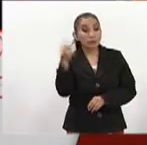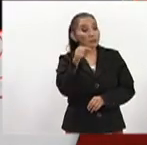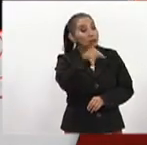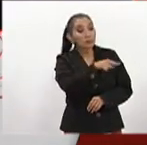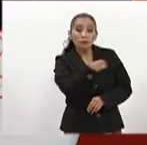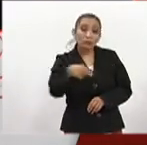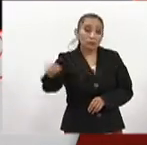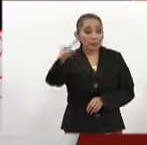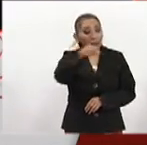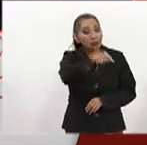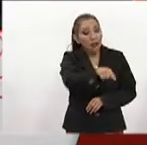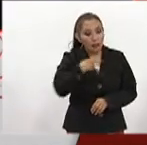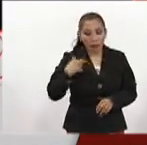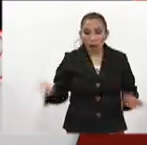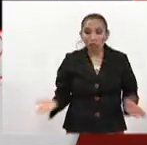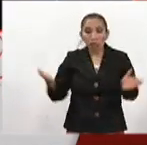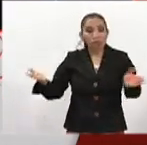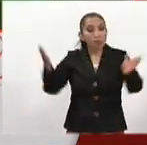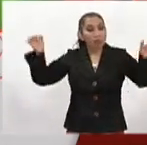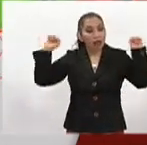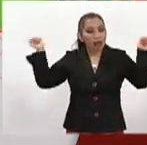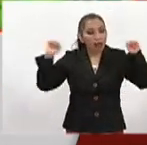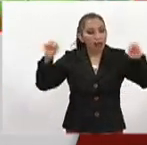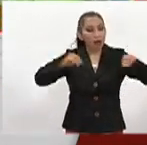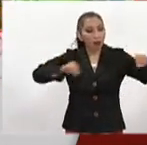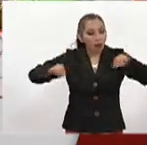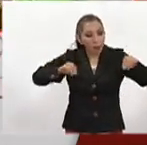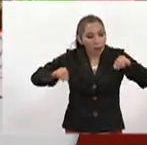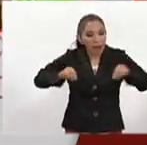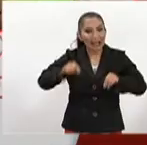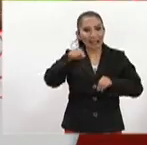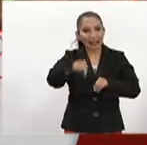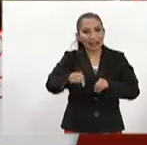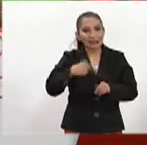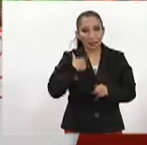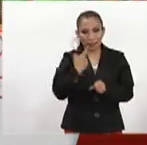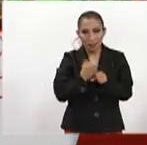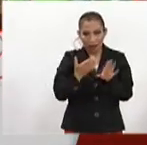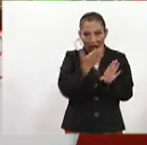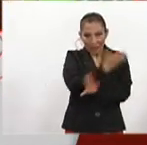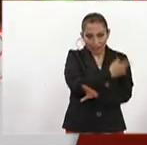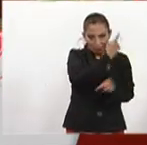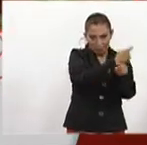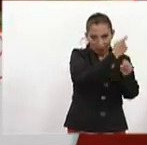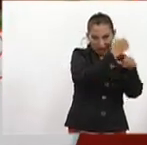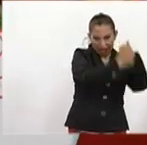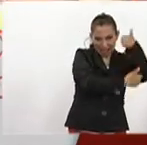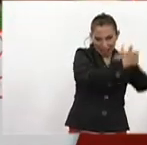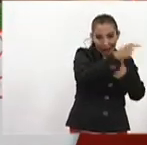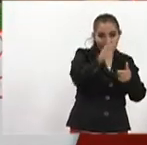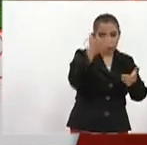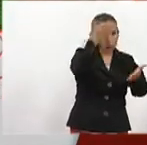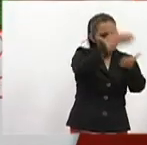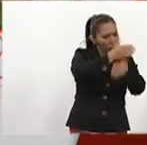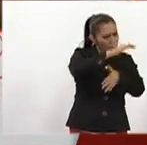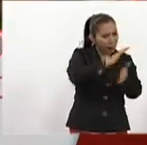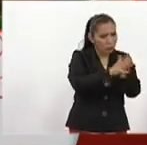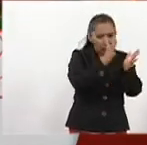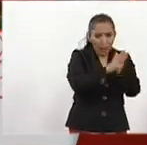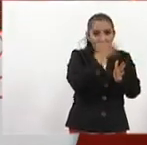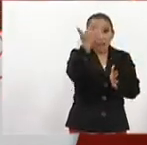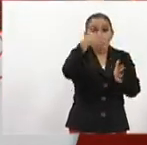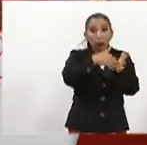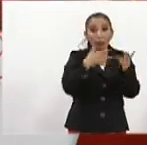tenemos es precisamente de fomentar este evento, que en la primera edición tuvimos la participación de